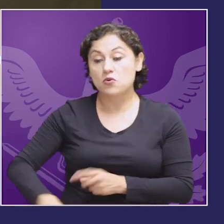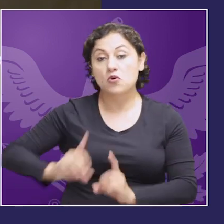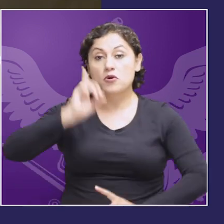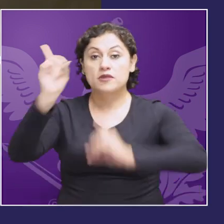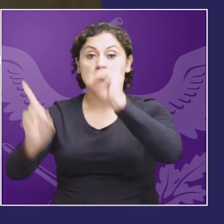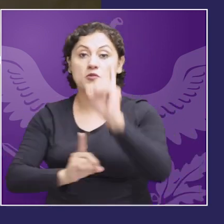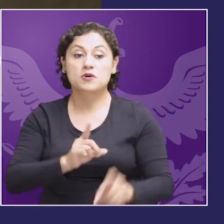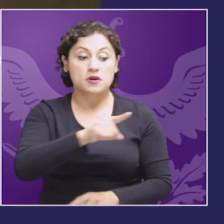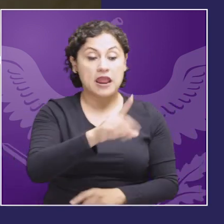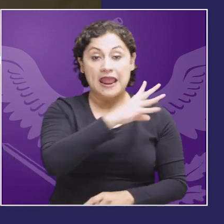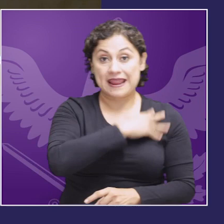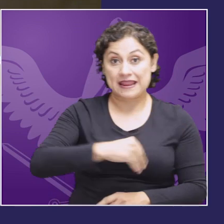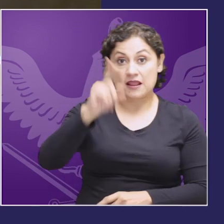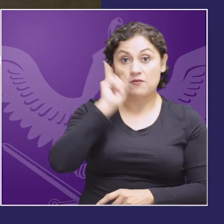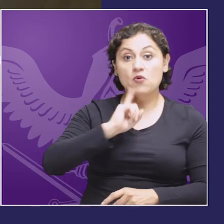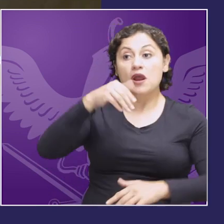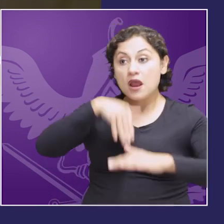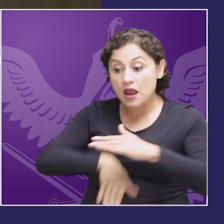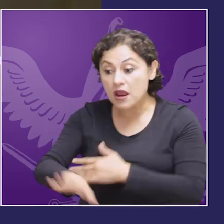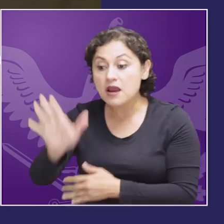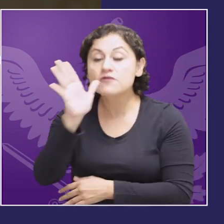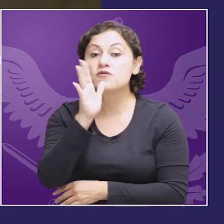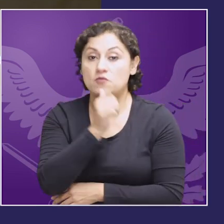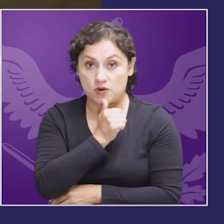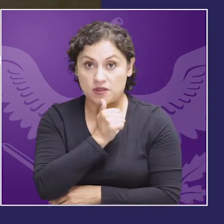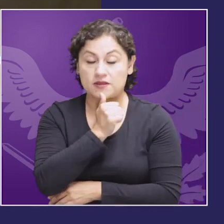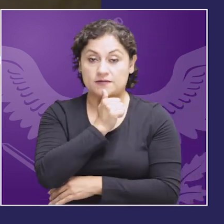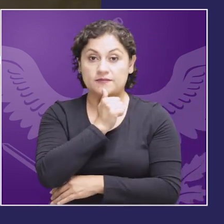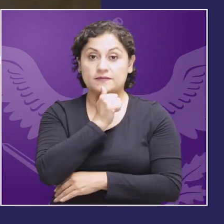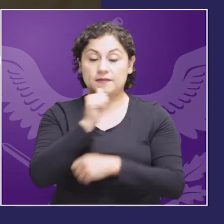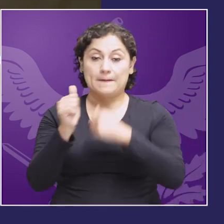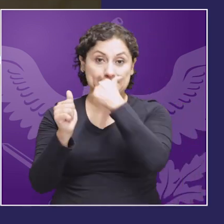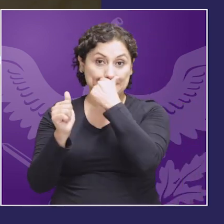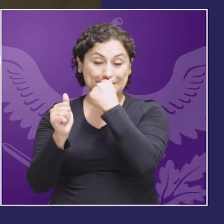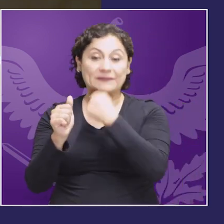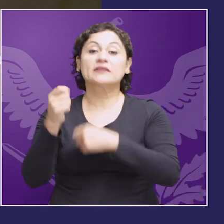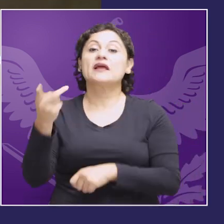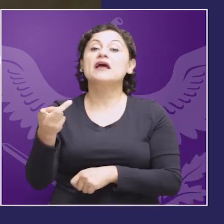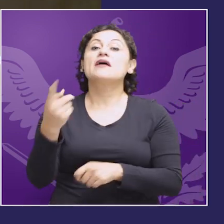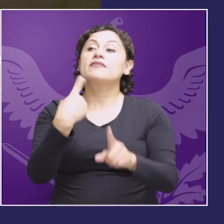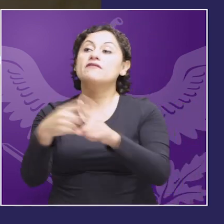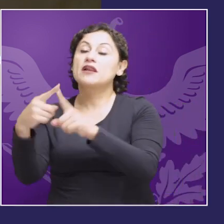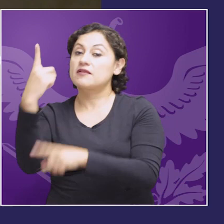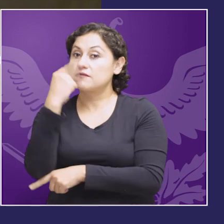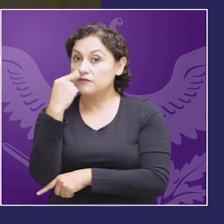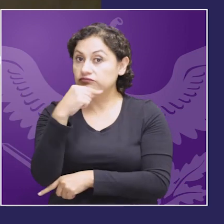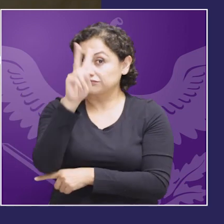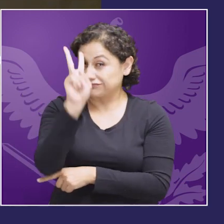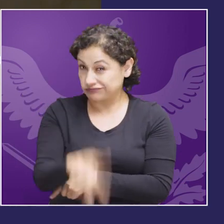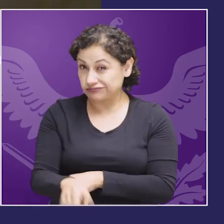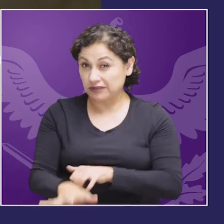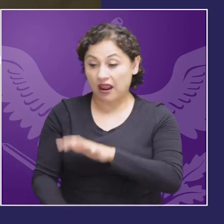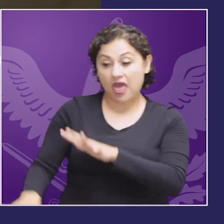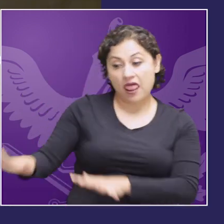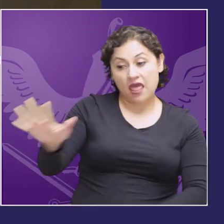que fue asesinada en un centro deportivo se le impidió la entrada a la escena, no se le permitió entrar a la escuela donde estaba su